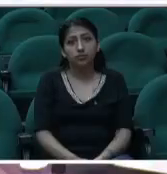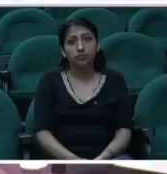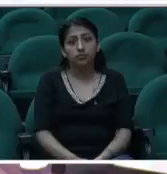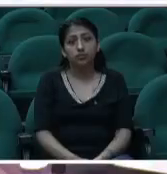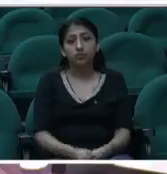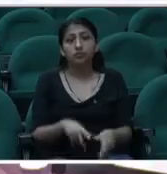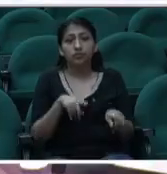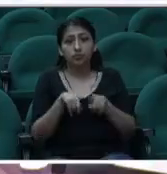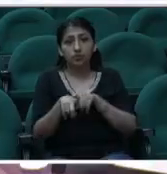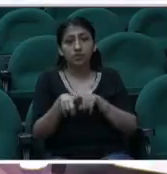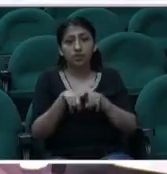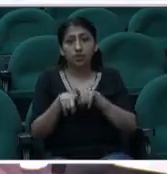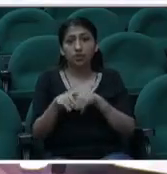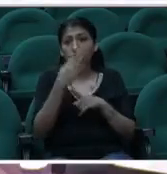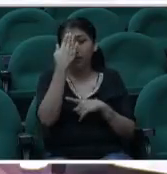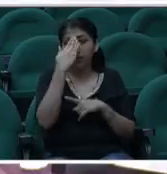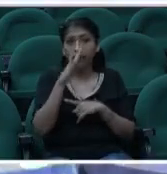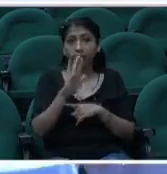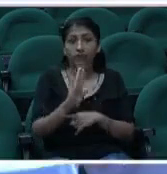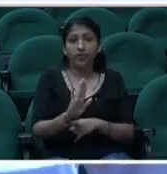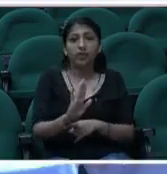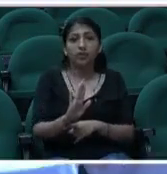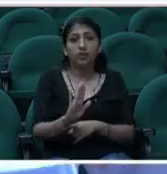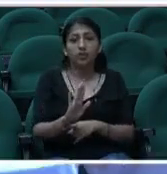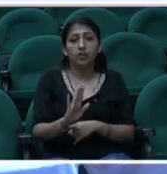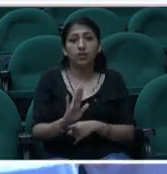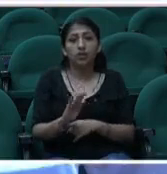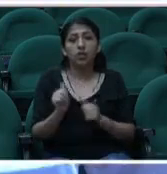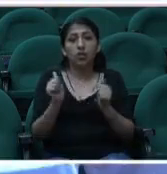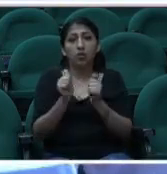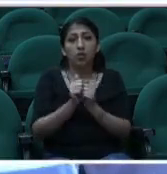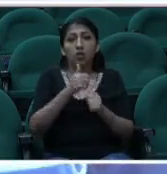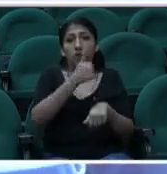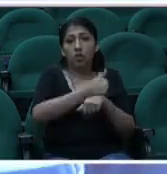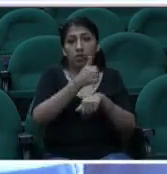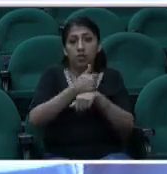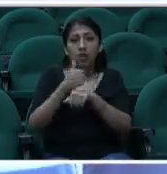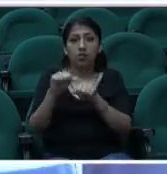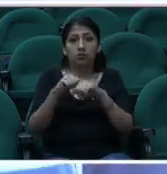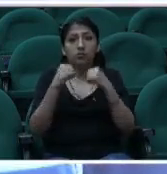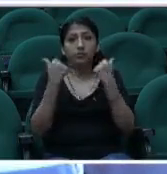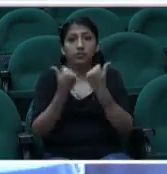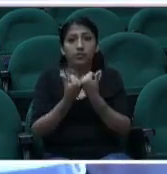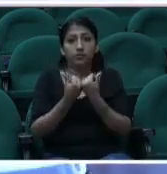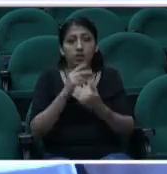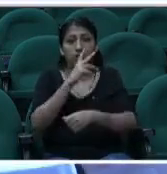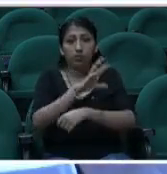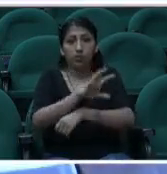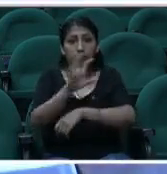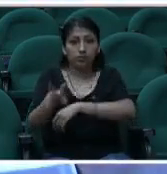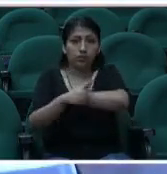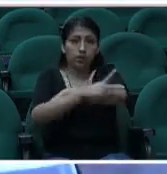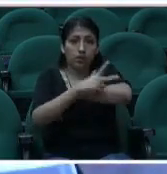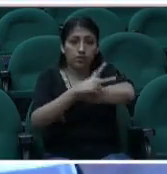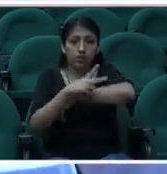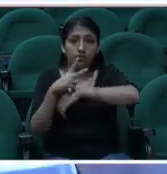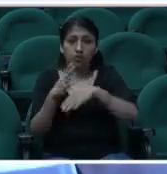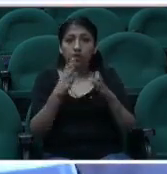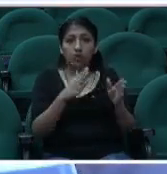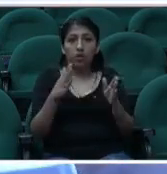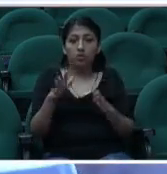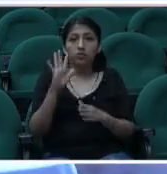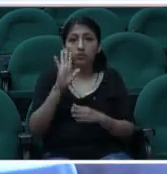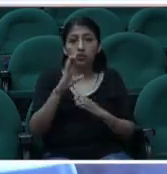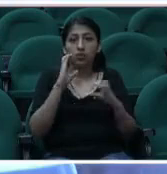el debate frente a frente con los candidatos a asambleístas por la provincia de pastaza organizado por la